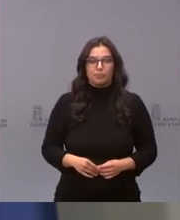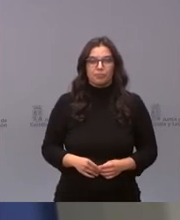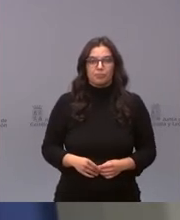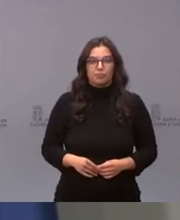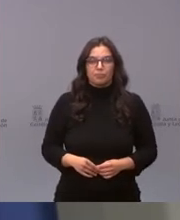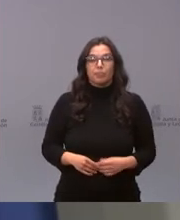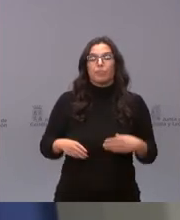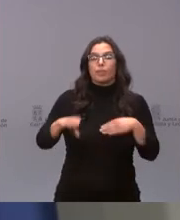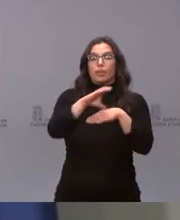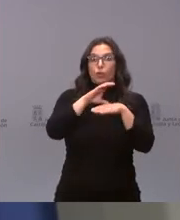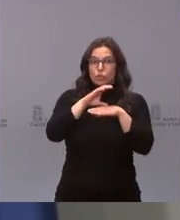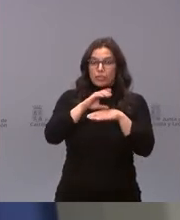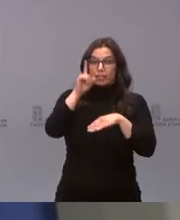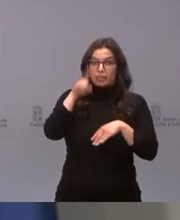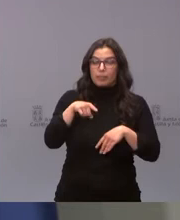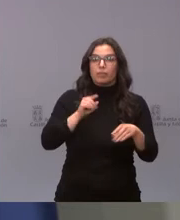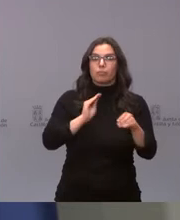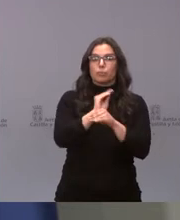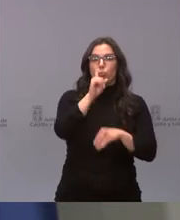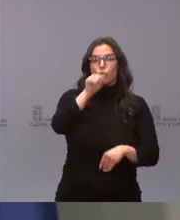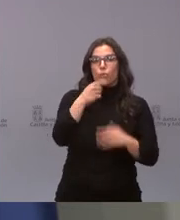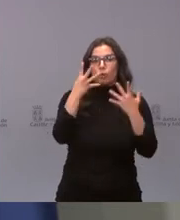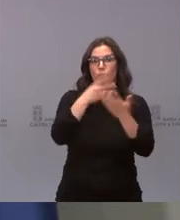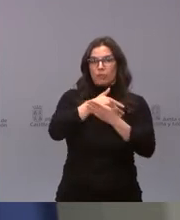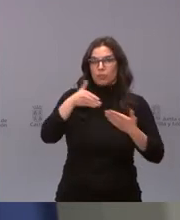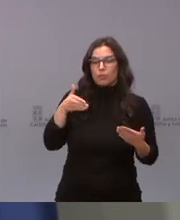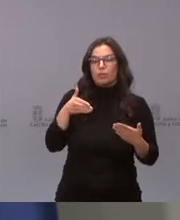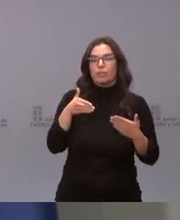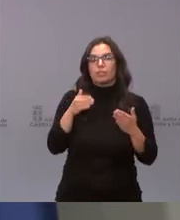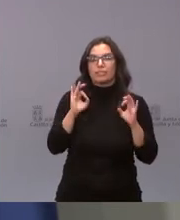La Consejería también destina 1,9 millones